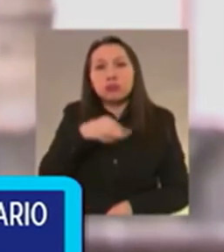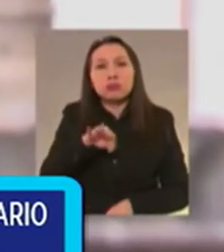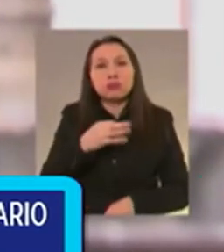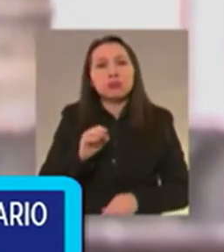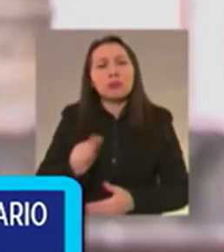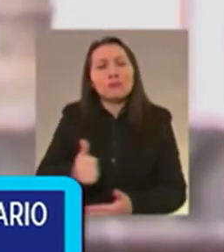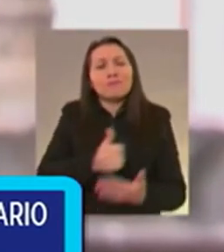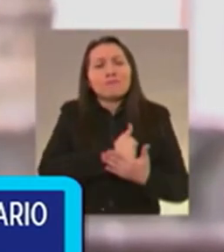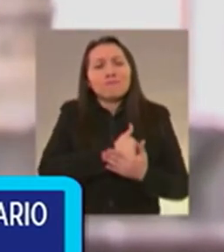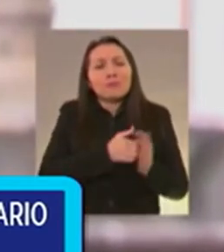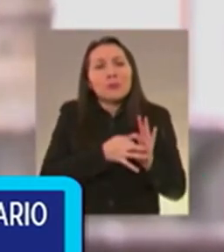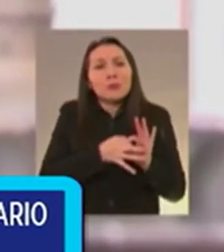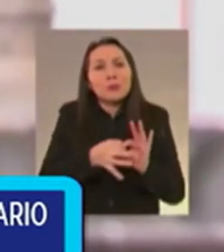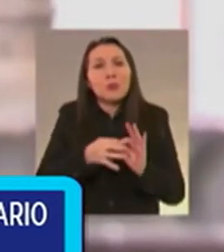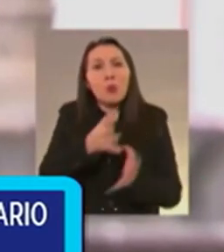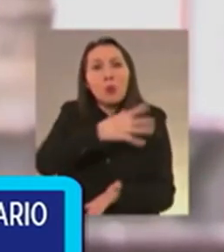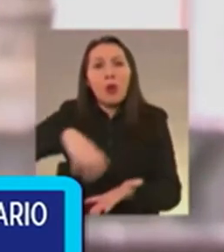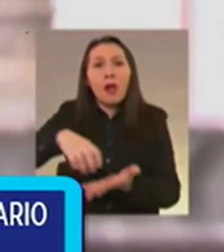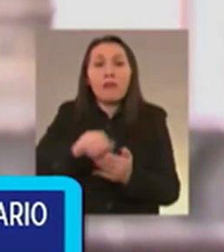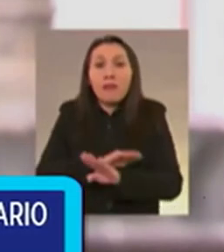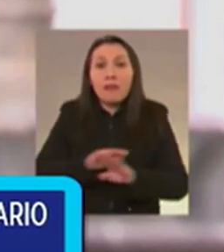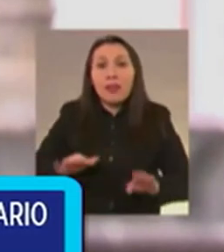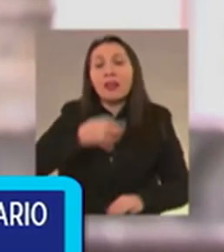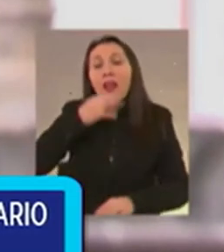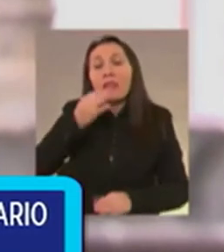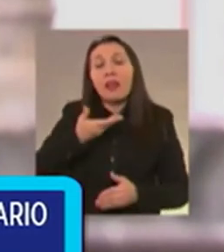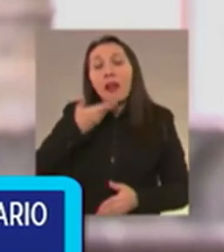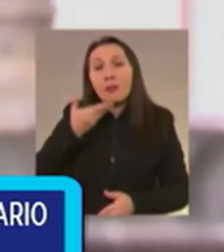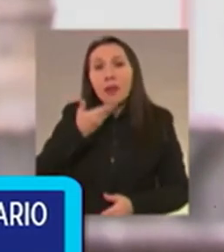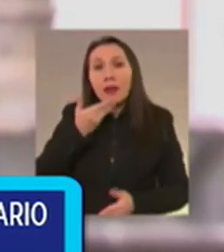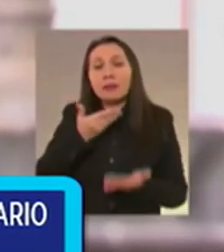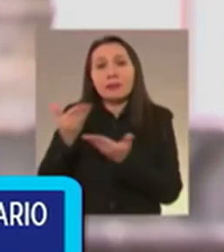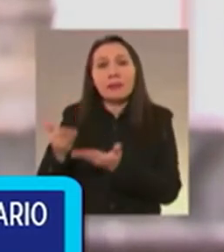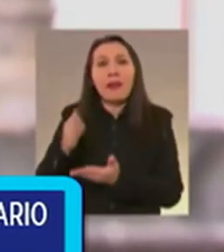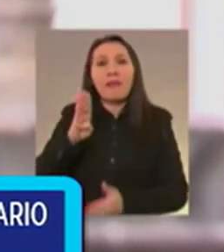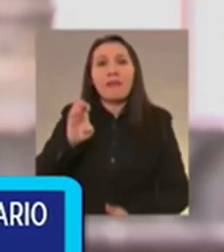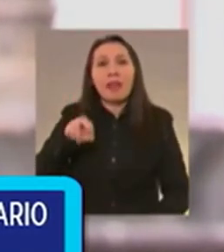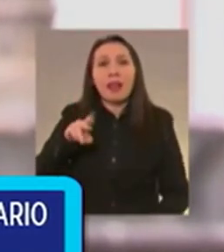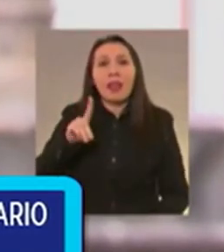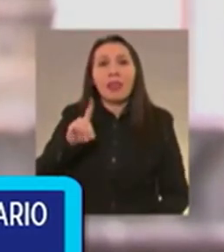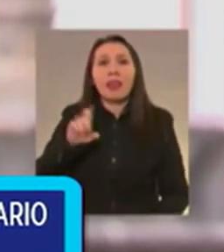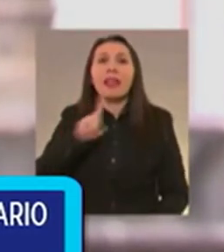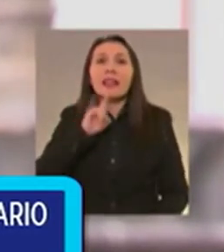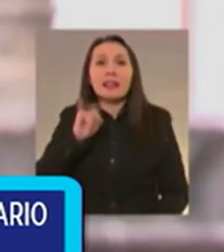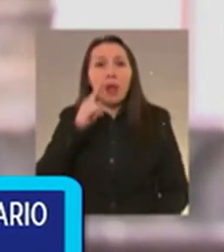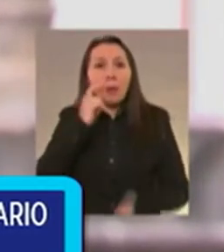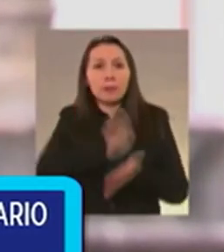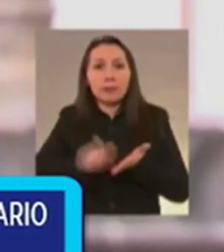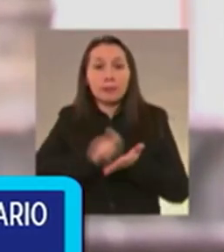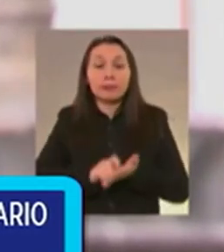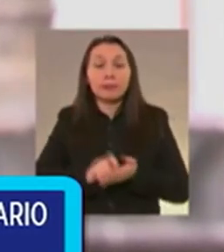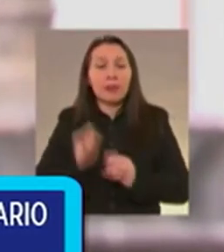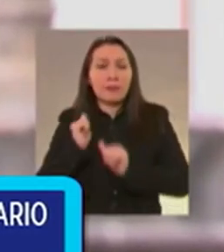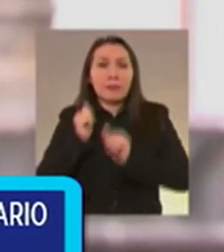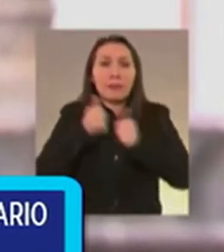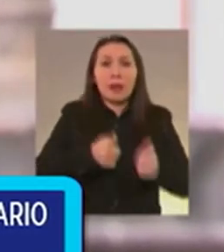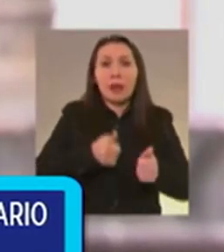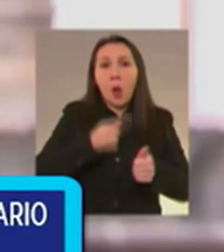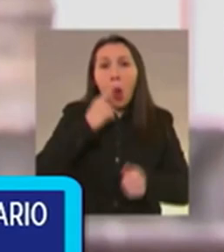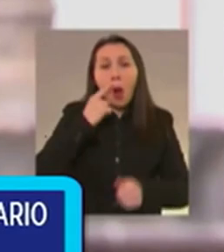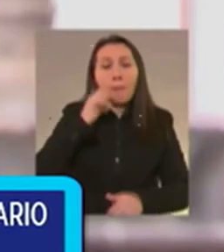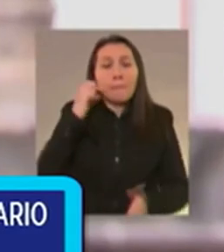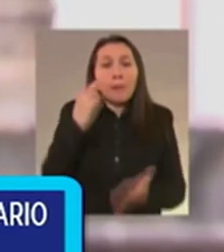pueblo, y por ello quiero terminar dándole las palabras a Benedetti. Para vencer al hombre de la paz,